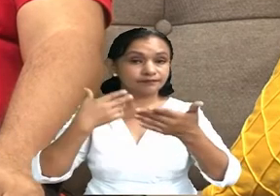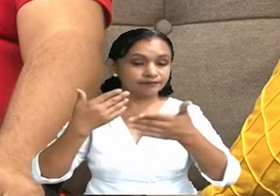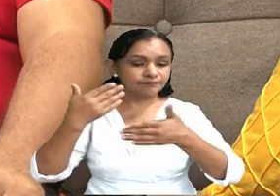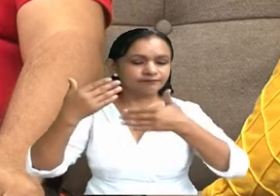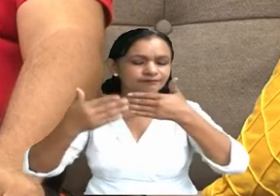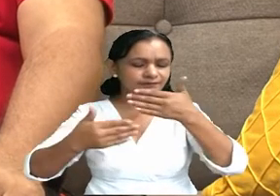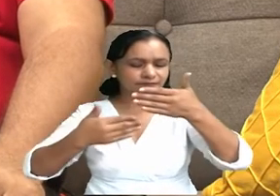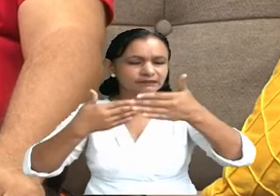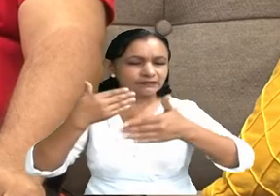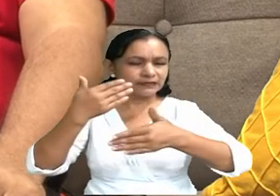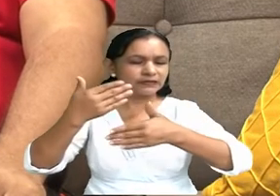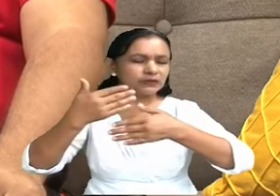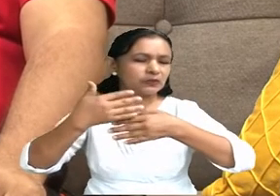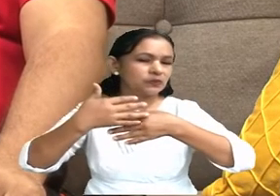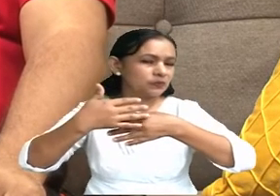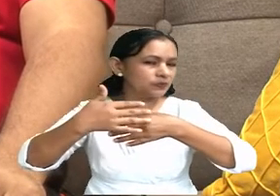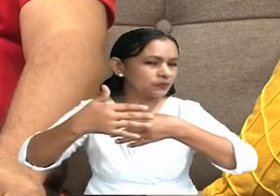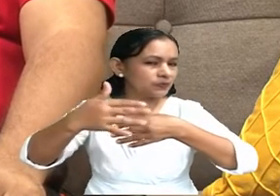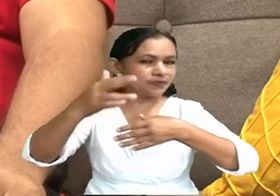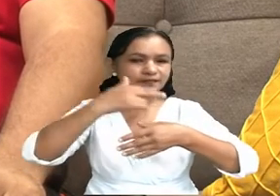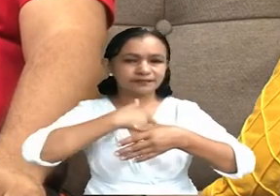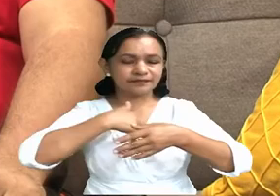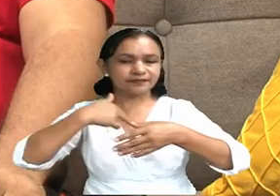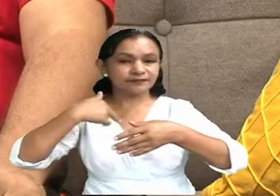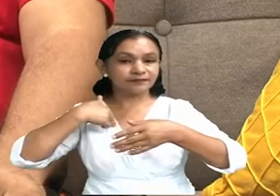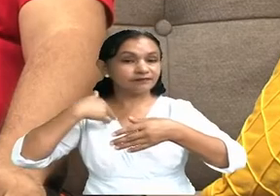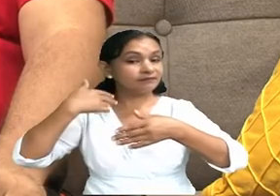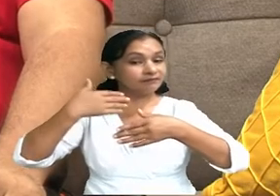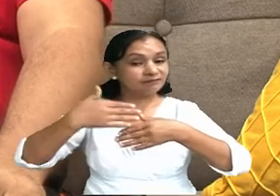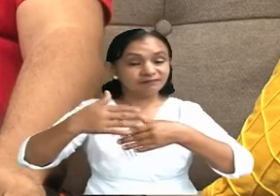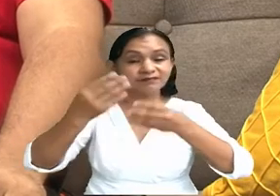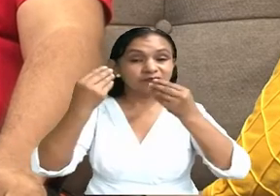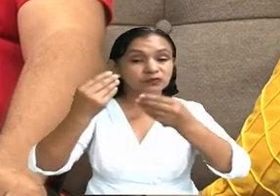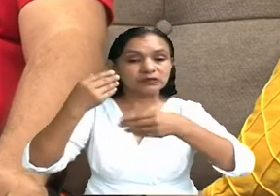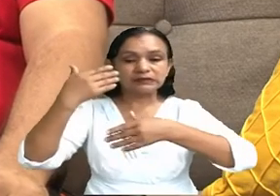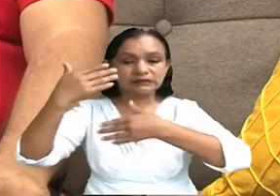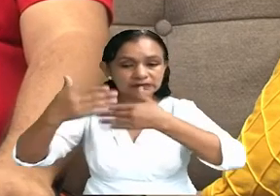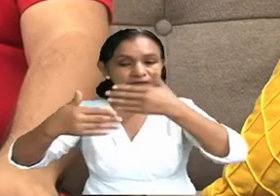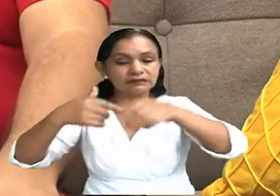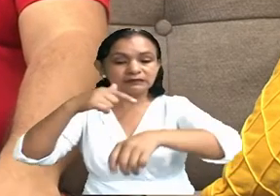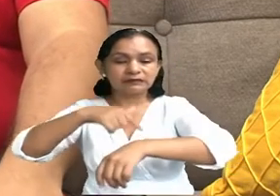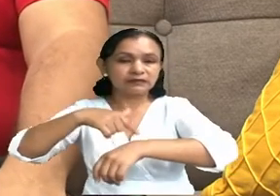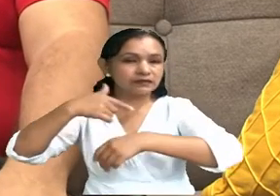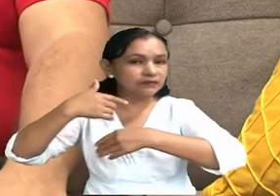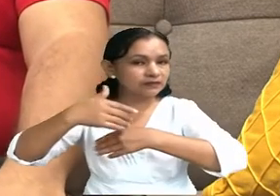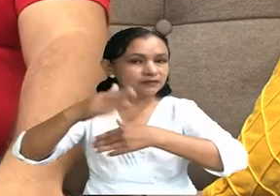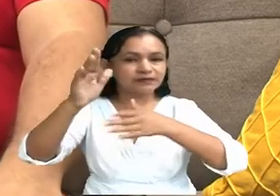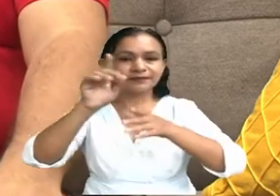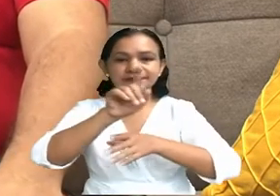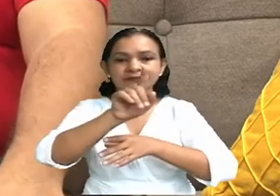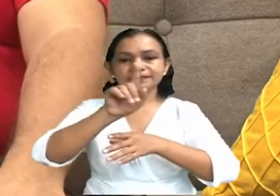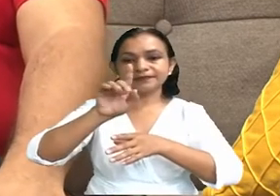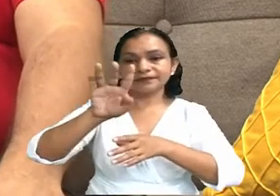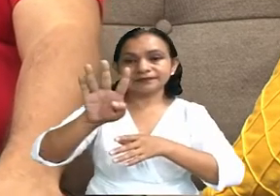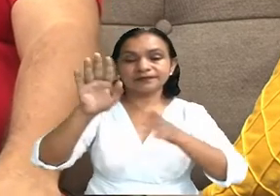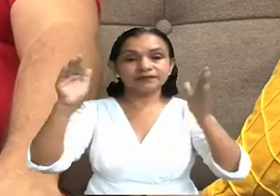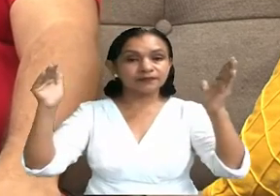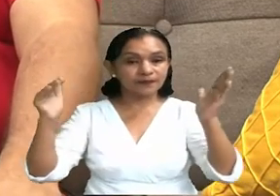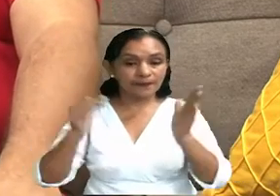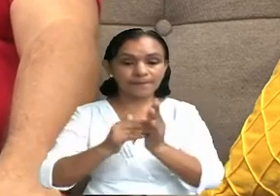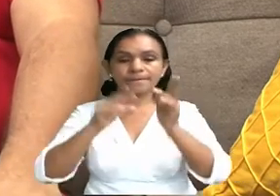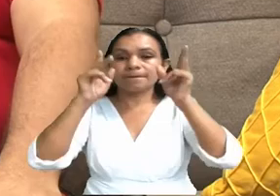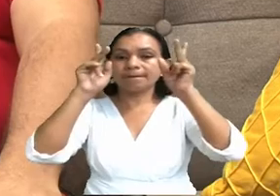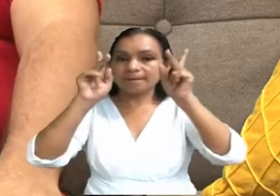proceso que va haciéndose a lo largo del tiempo. Entonces, la situación de estas 14,000 personas con